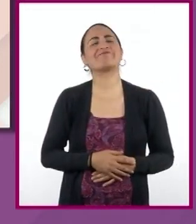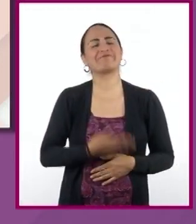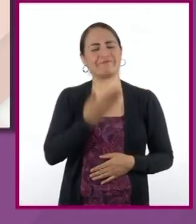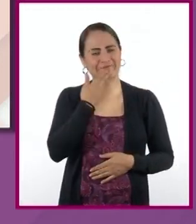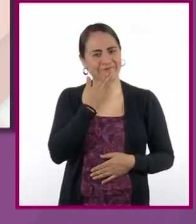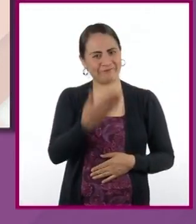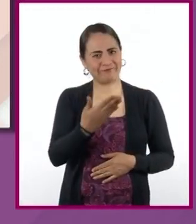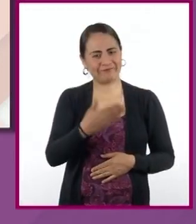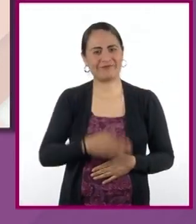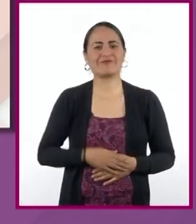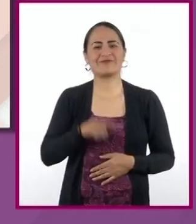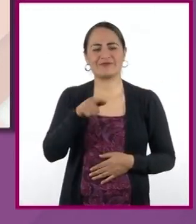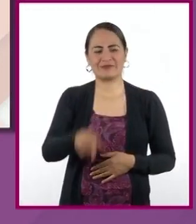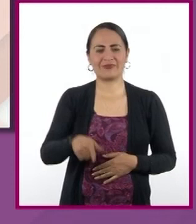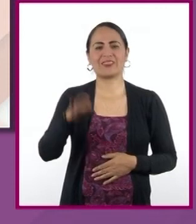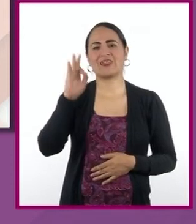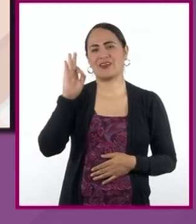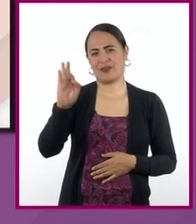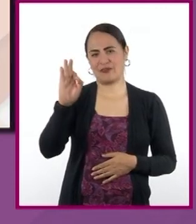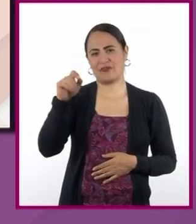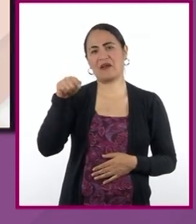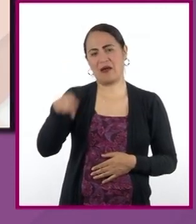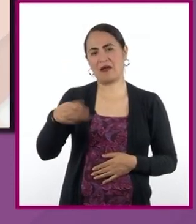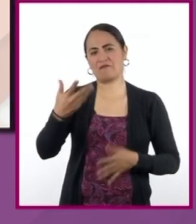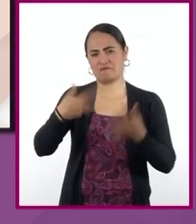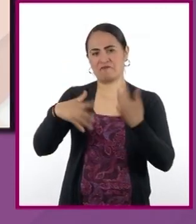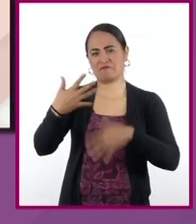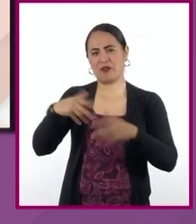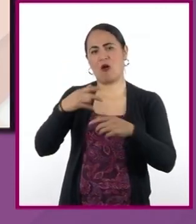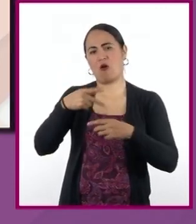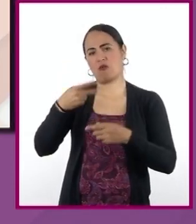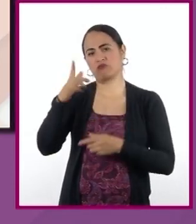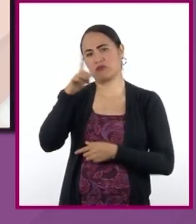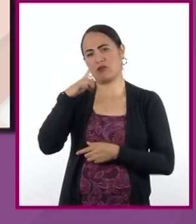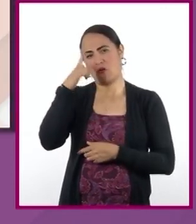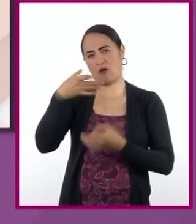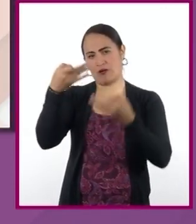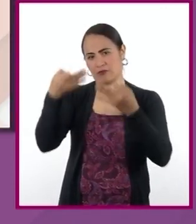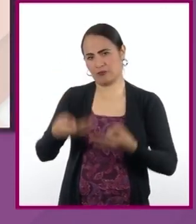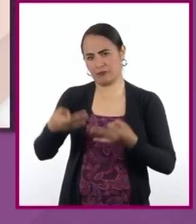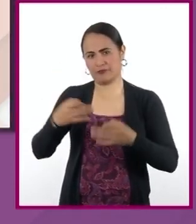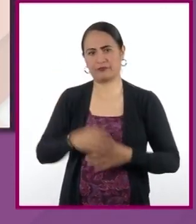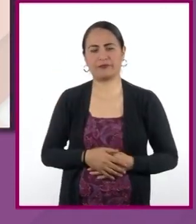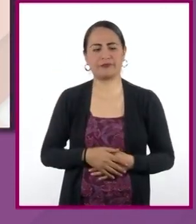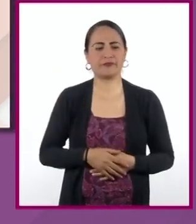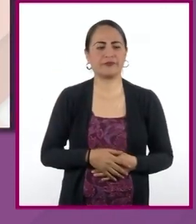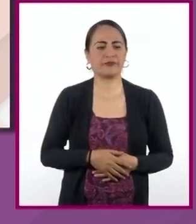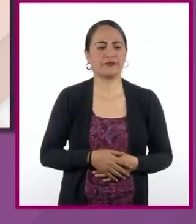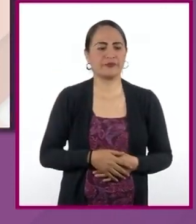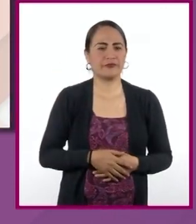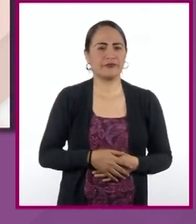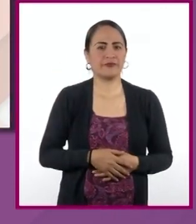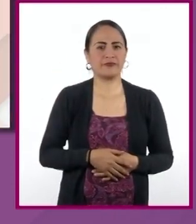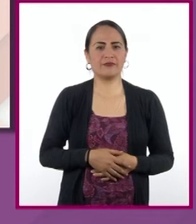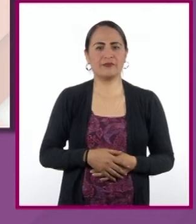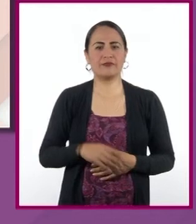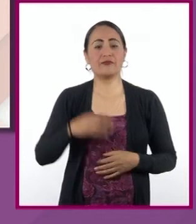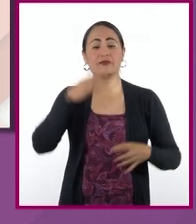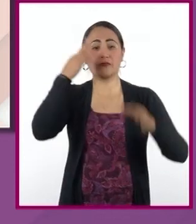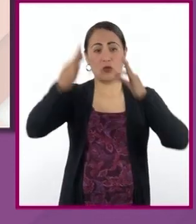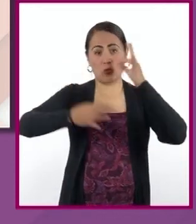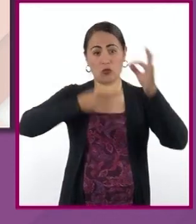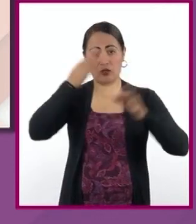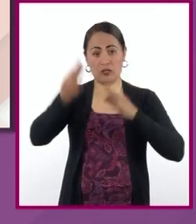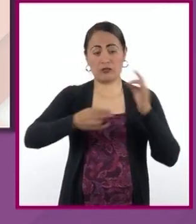Correcto, es un texto que emplea lenguaje formal. Vamos por el siguiente. Dice así: en las noticias